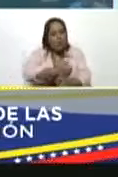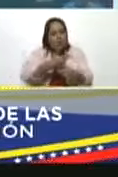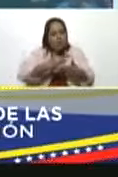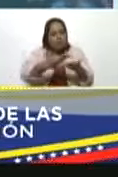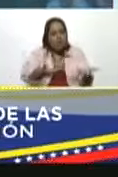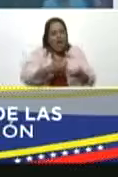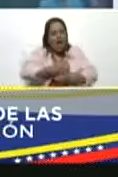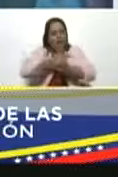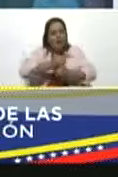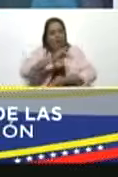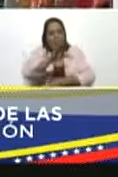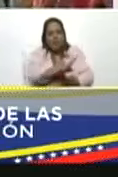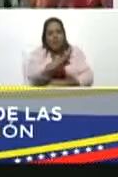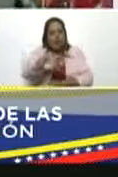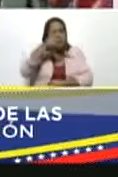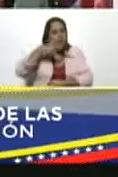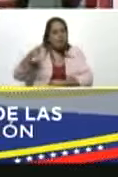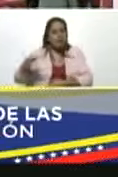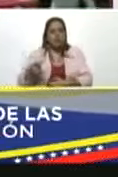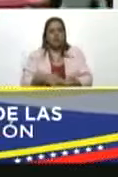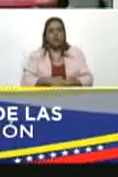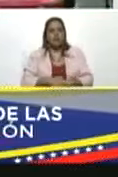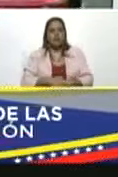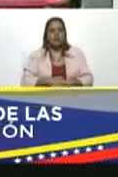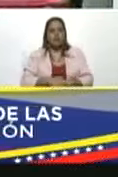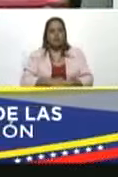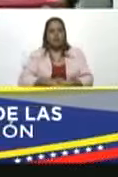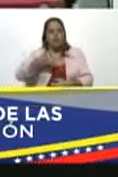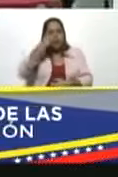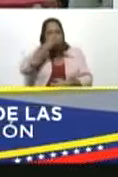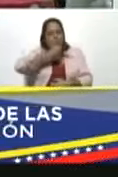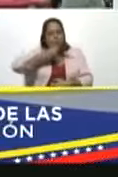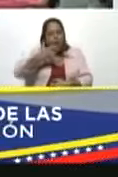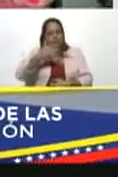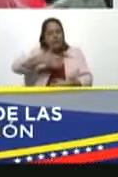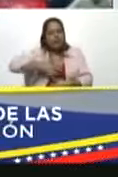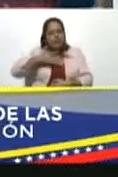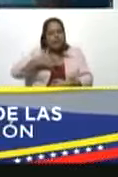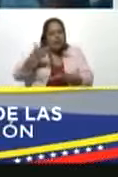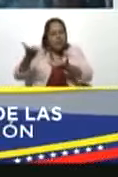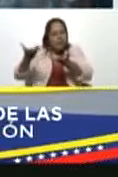y las bendiciones del pueblo. Es lo más hermoso que uno puede recibir.